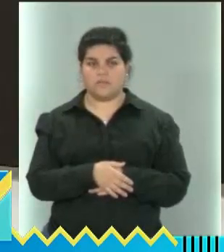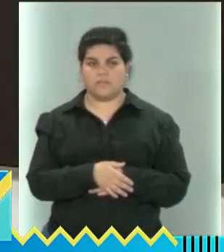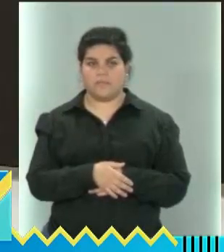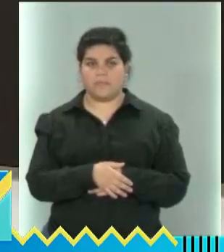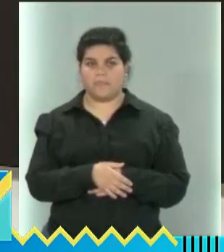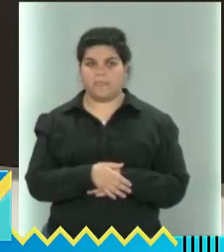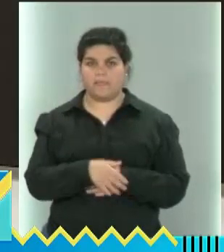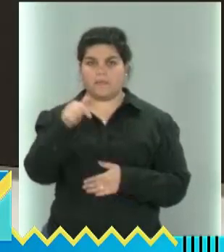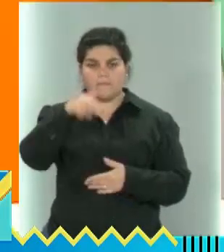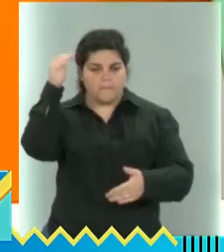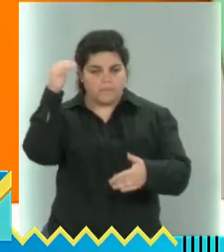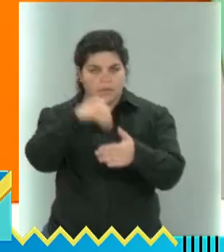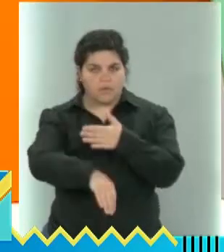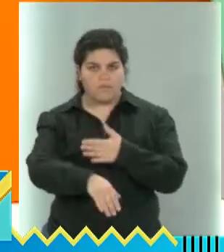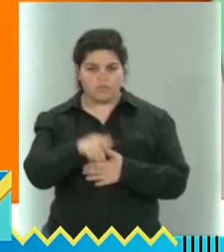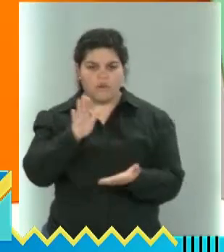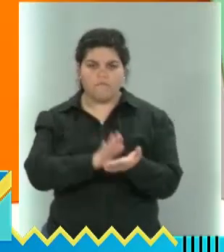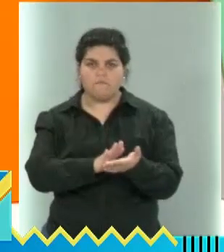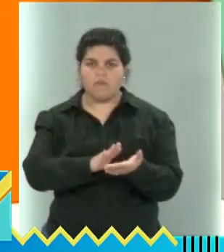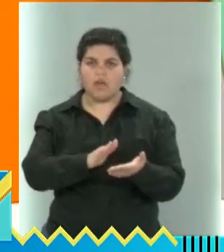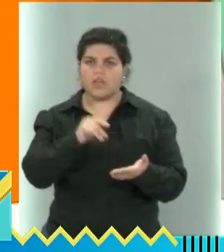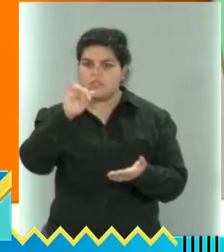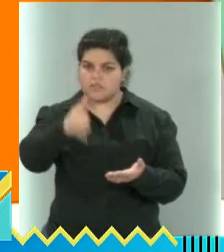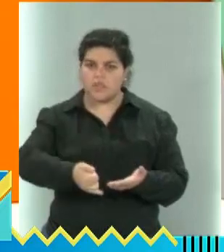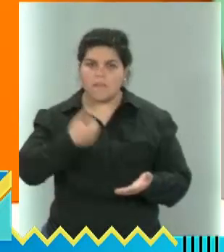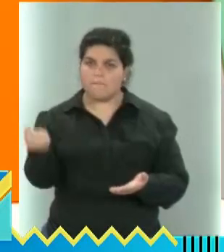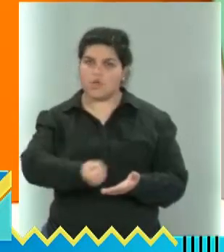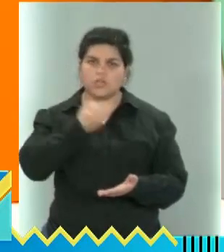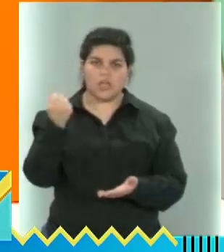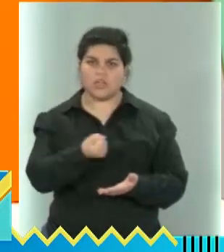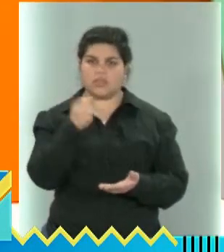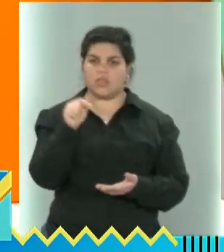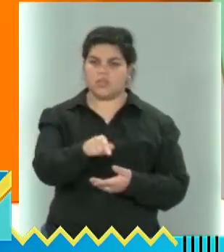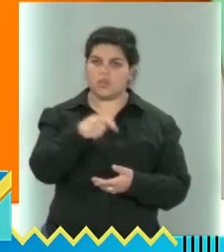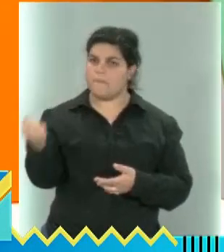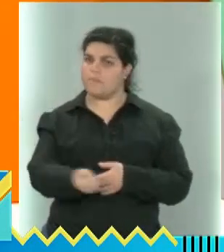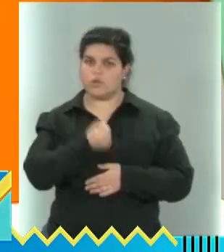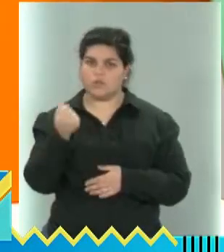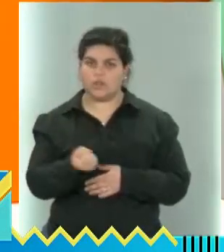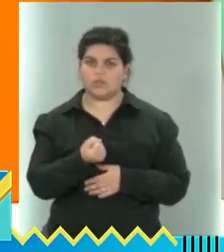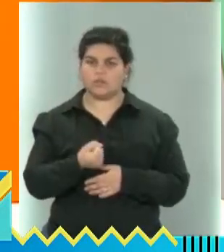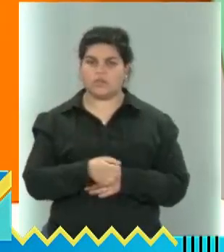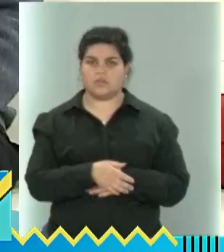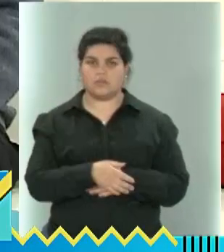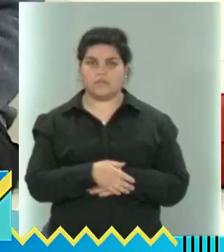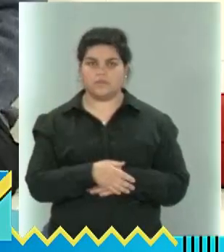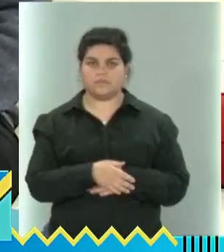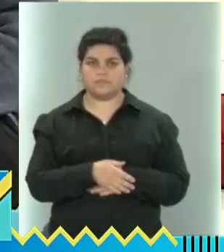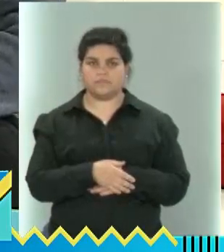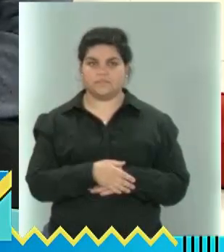digamos, que tiene validez hacerlo. O sea, no es el conflicto por una cuestión, digamos,